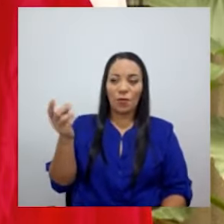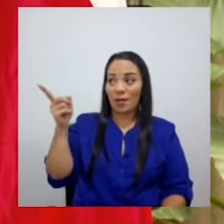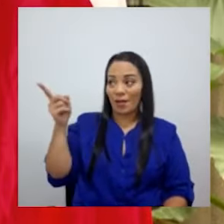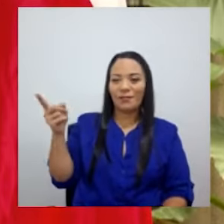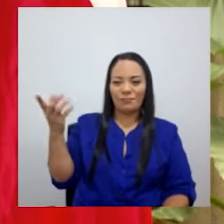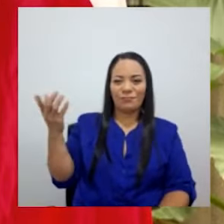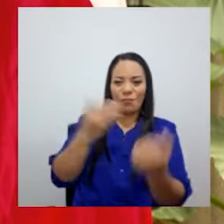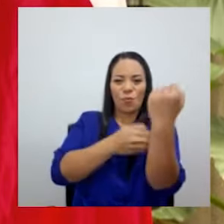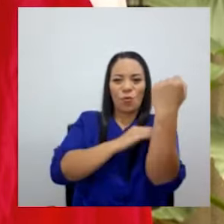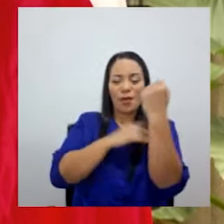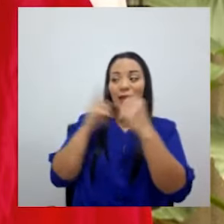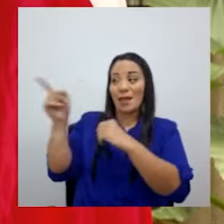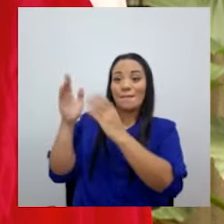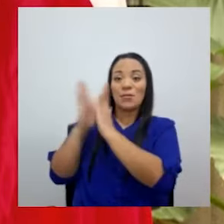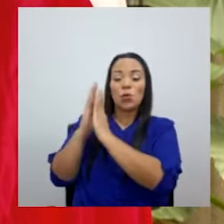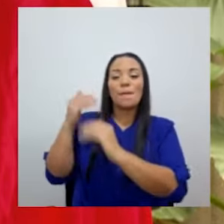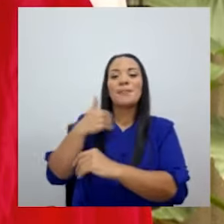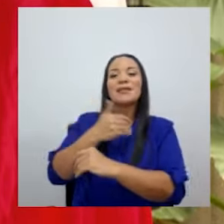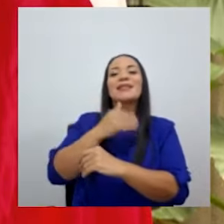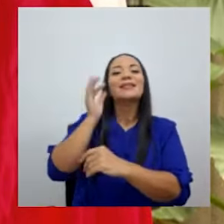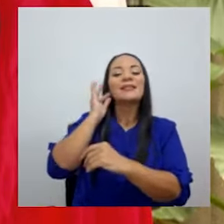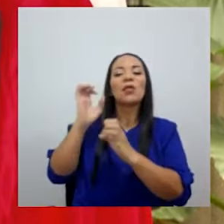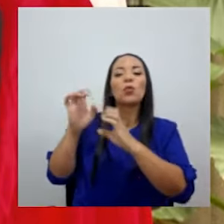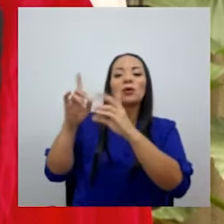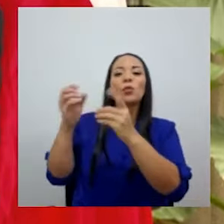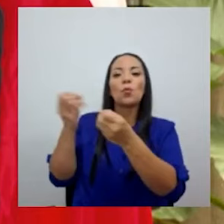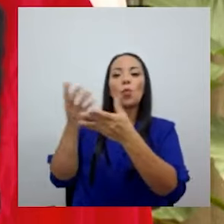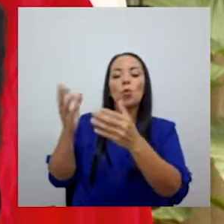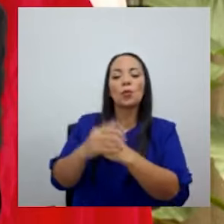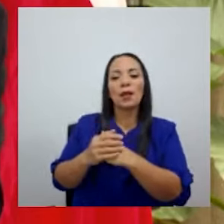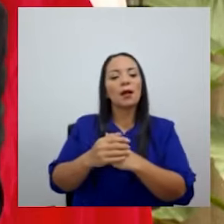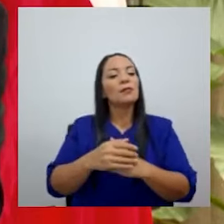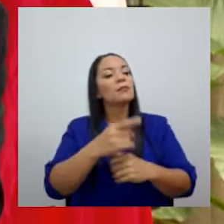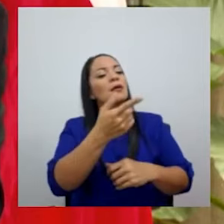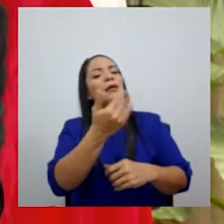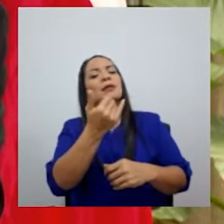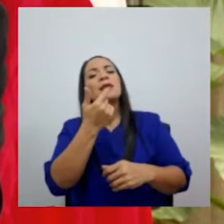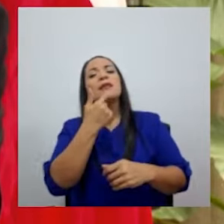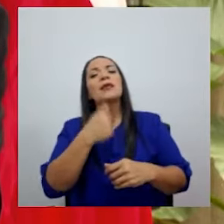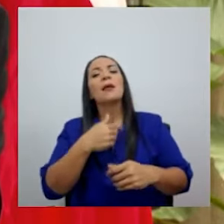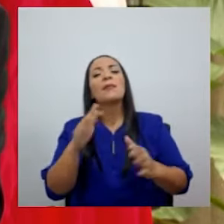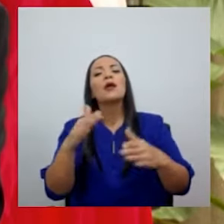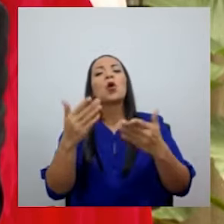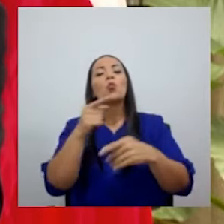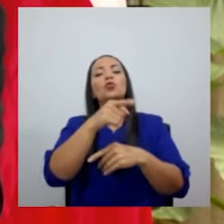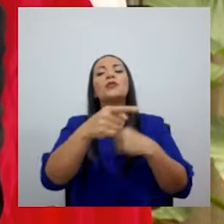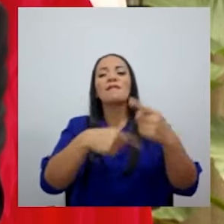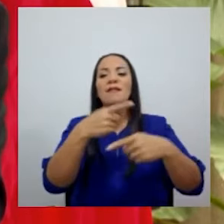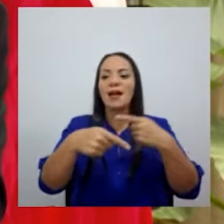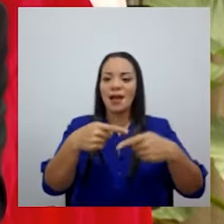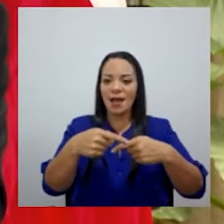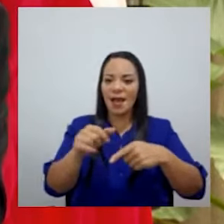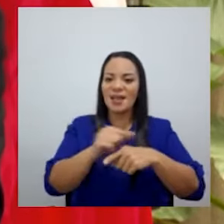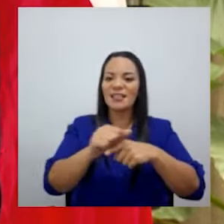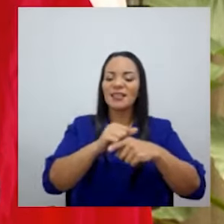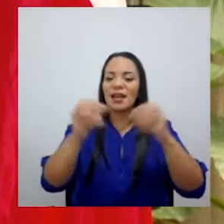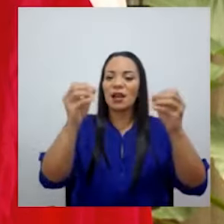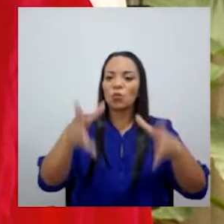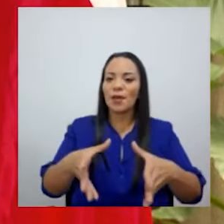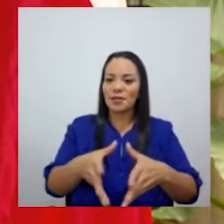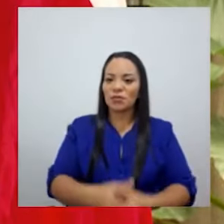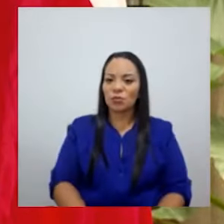a la ministra de Educación Pública, me manda decir cómo va a entrenar usted a los maestros.